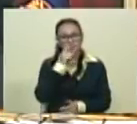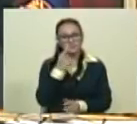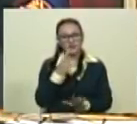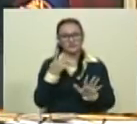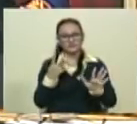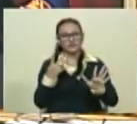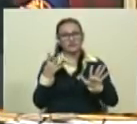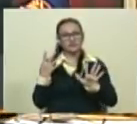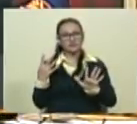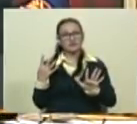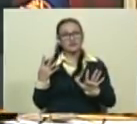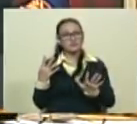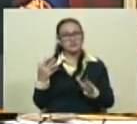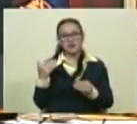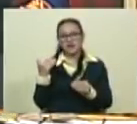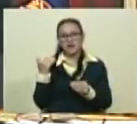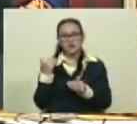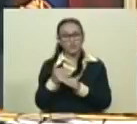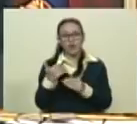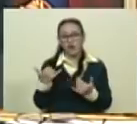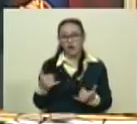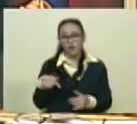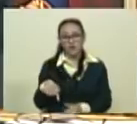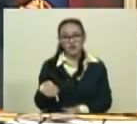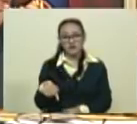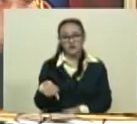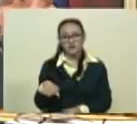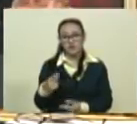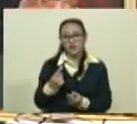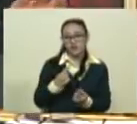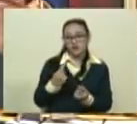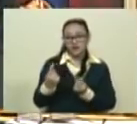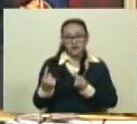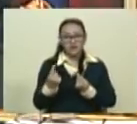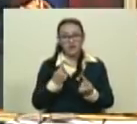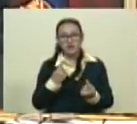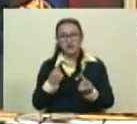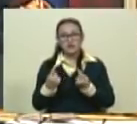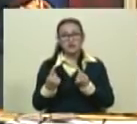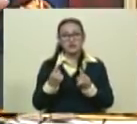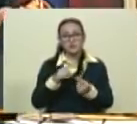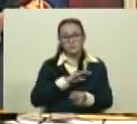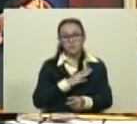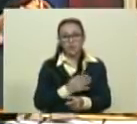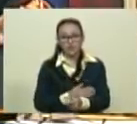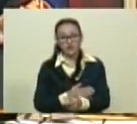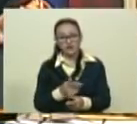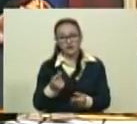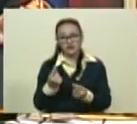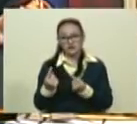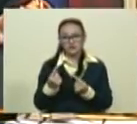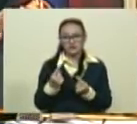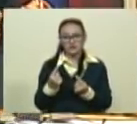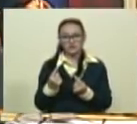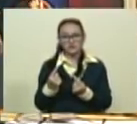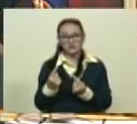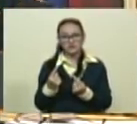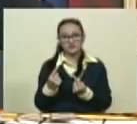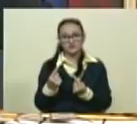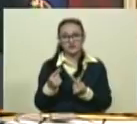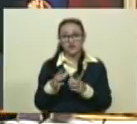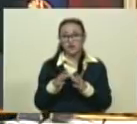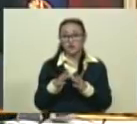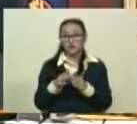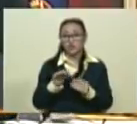sucedió lo mismo que está sucediendo hoy, una convivencia entre el poder constituyente y todas